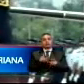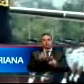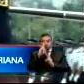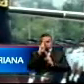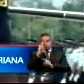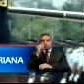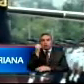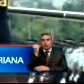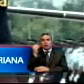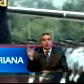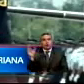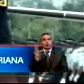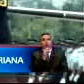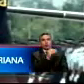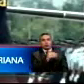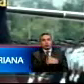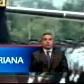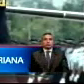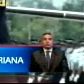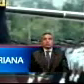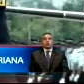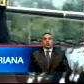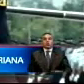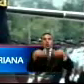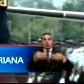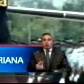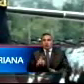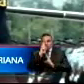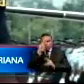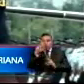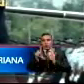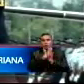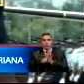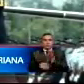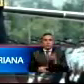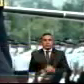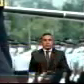respetando los derechos de todos y cumpliendo con la ley.